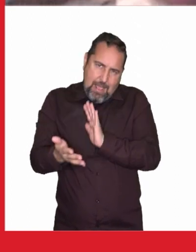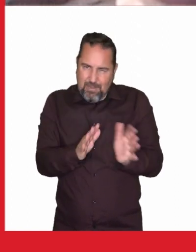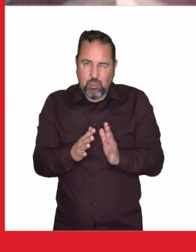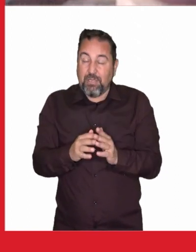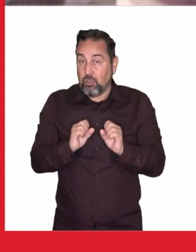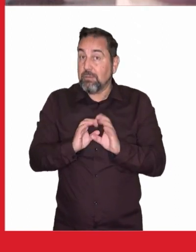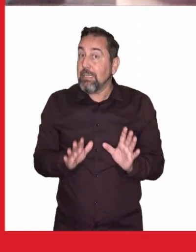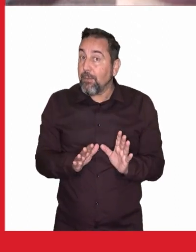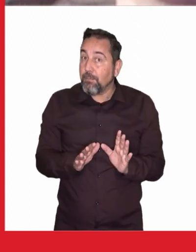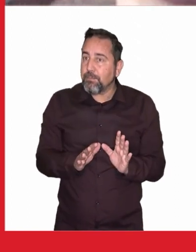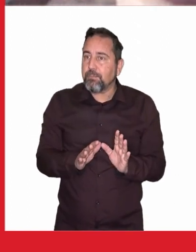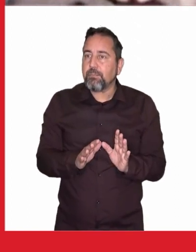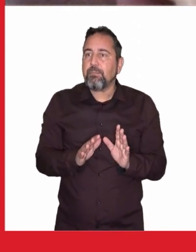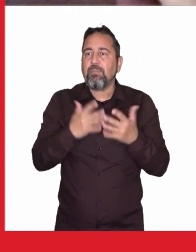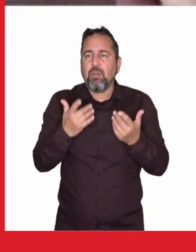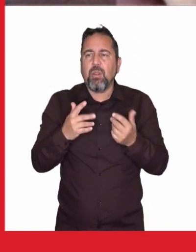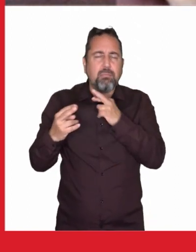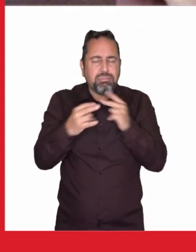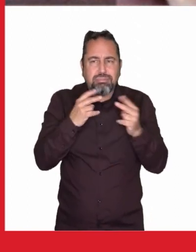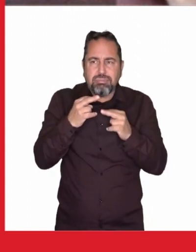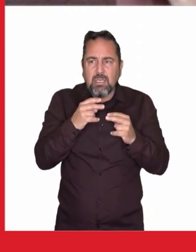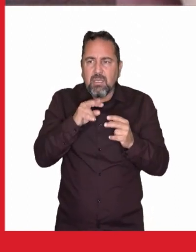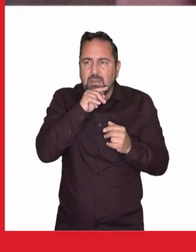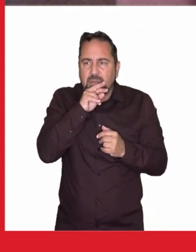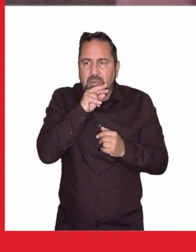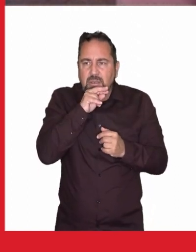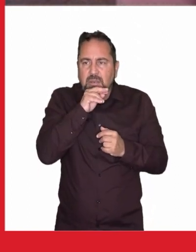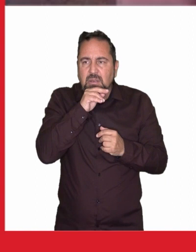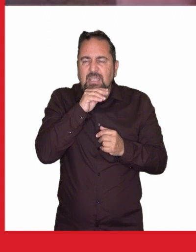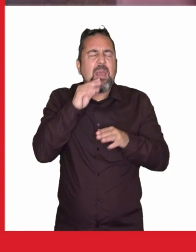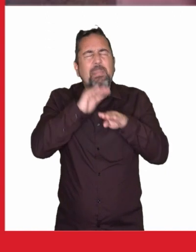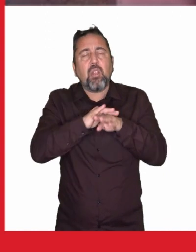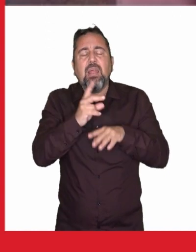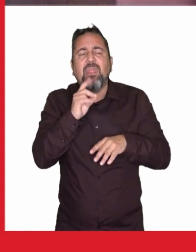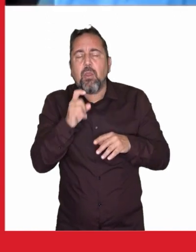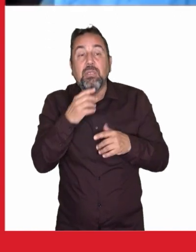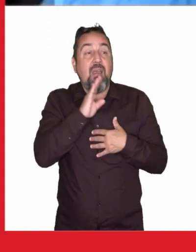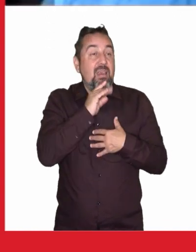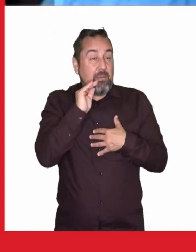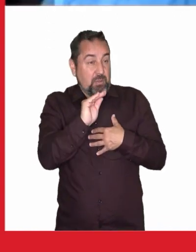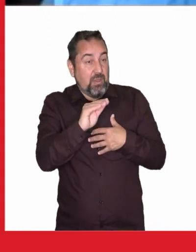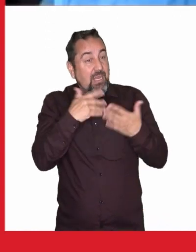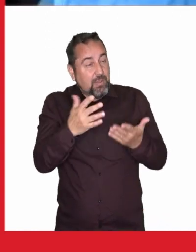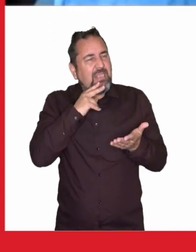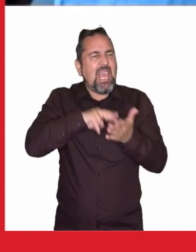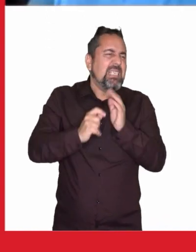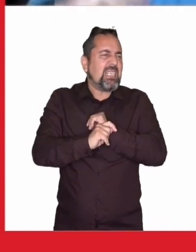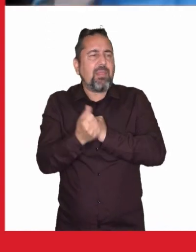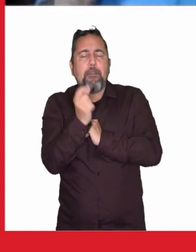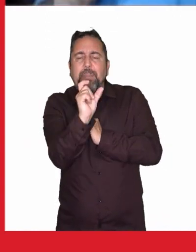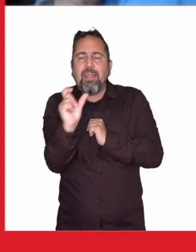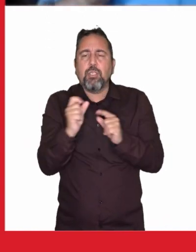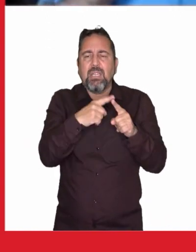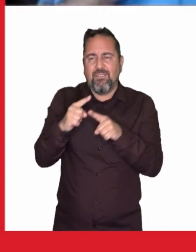no voy a tener pasta para reponer. Esta es un poco la idea. ¿Sí? Y Entonces, lo mismo que súper decía importante. Josete, Sí, perdona,